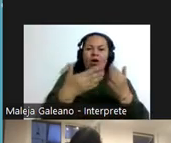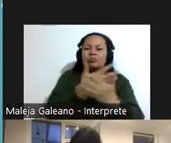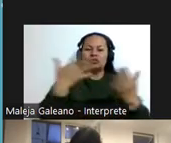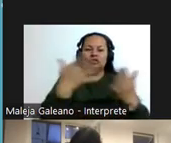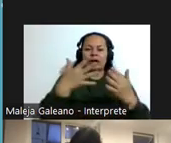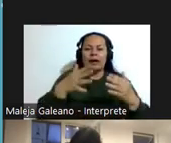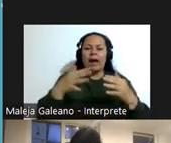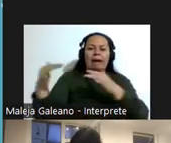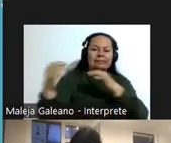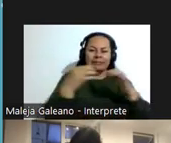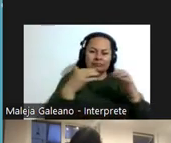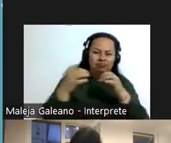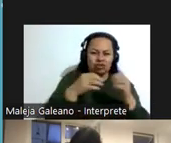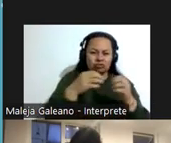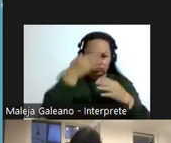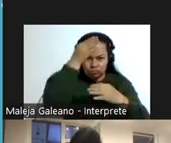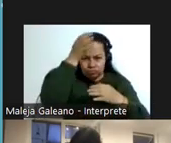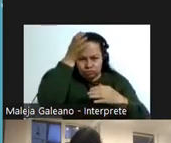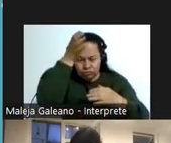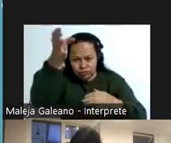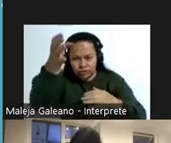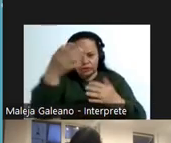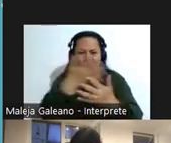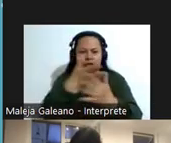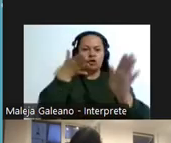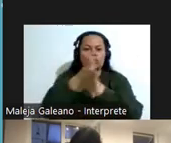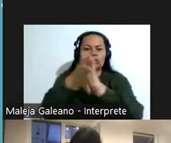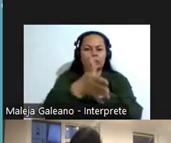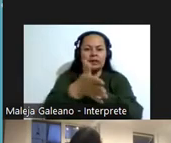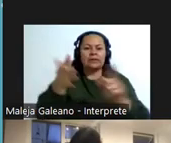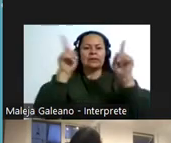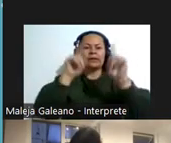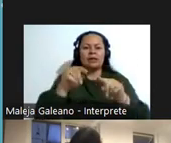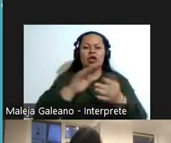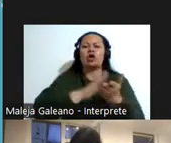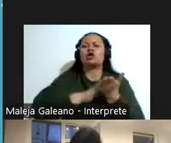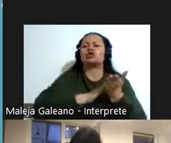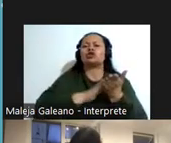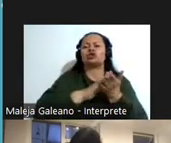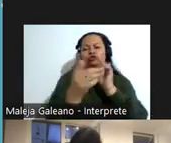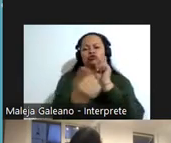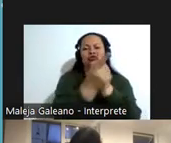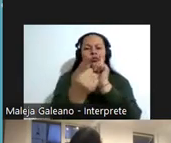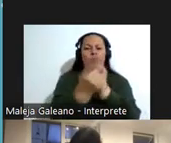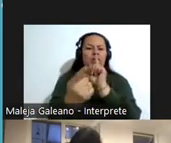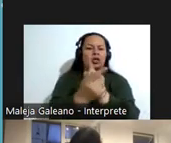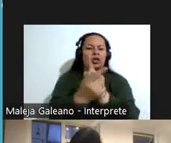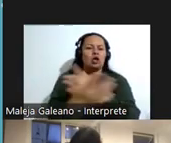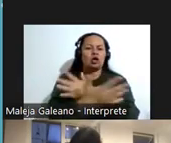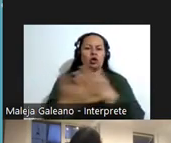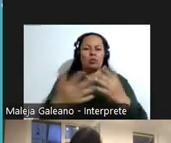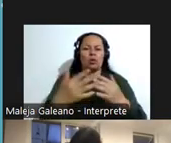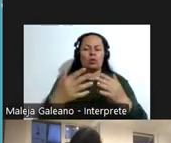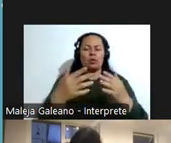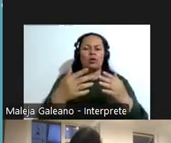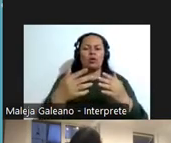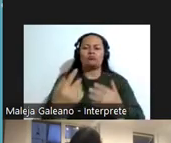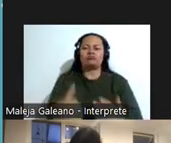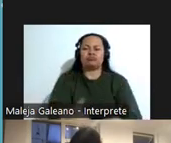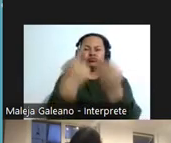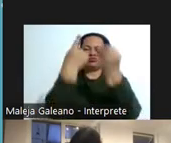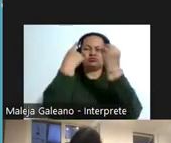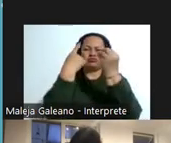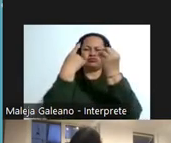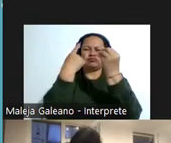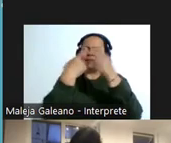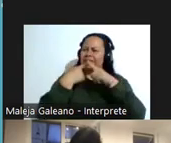del saber y contarles un poco acerca de esa cura que he encontrado desde una ética y una política divergente.